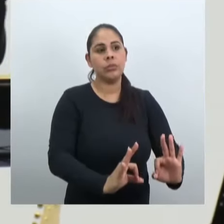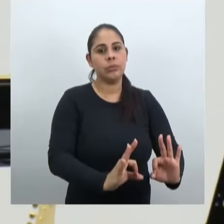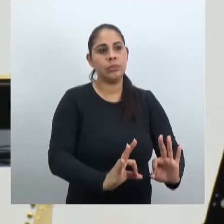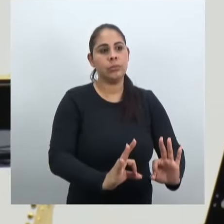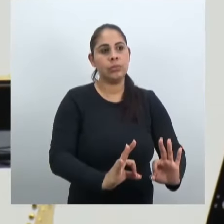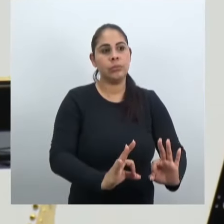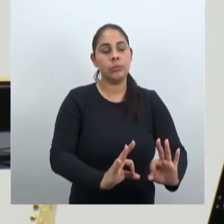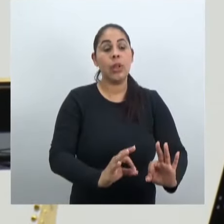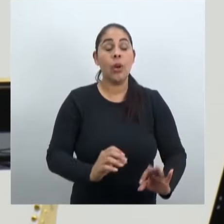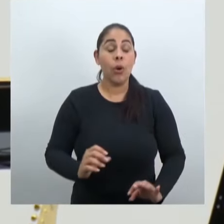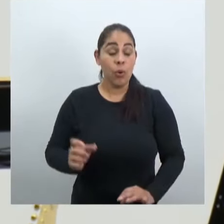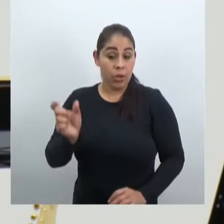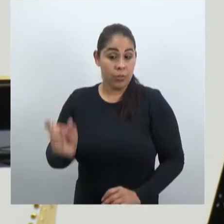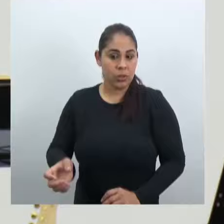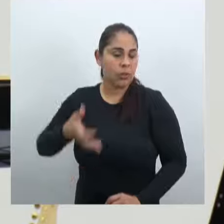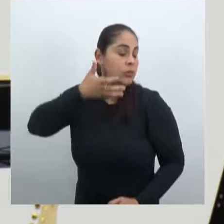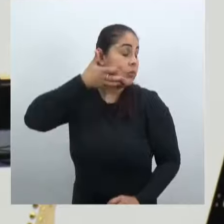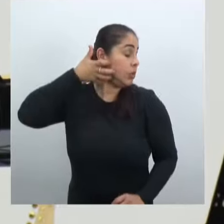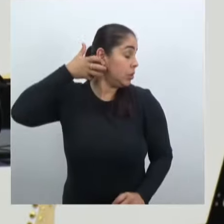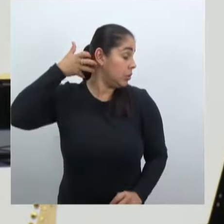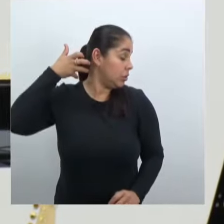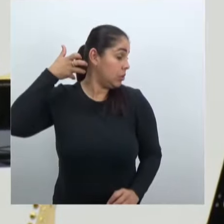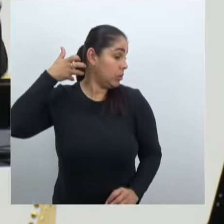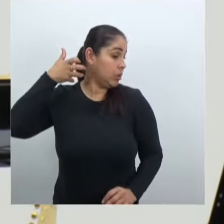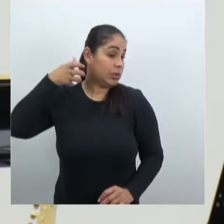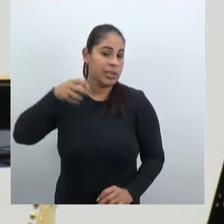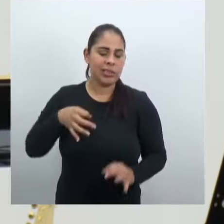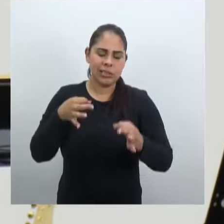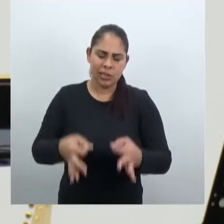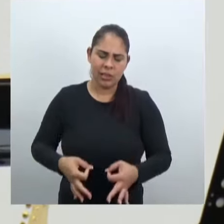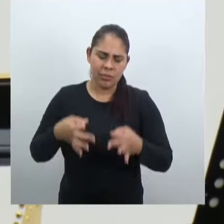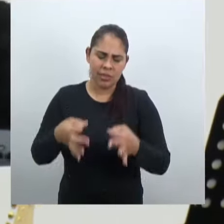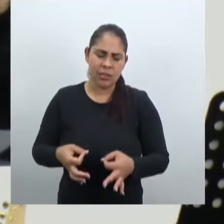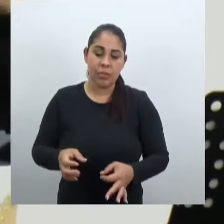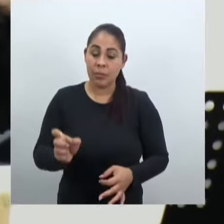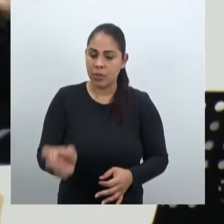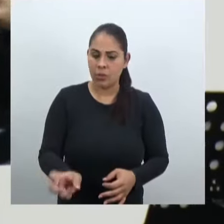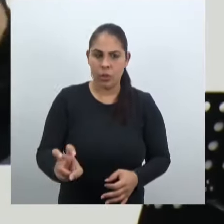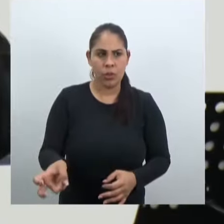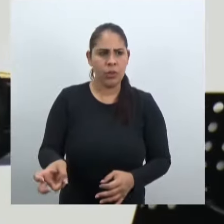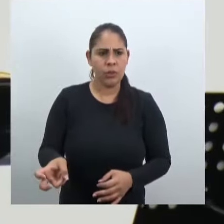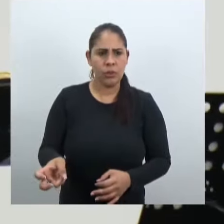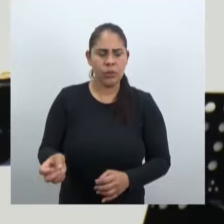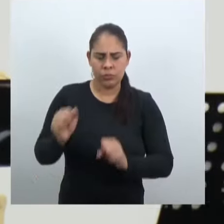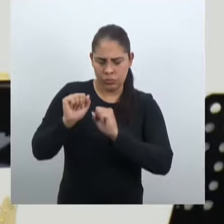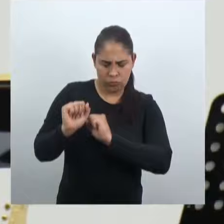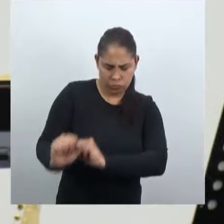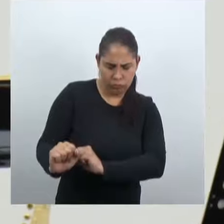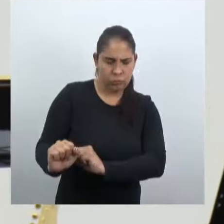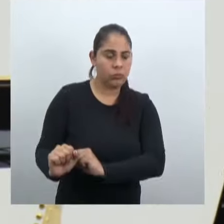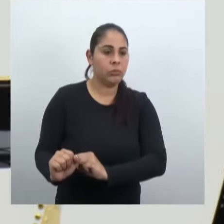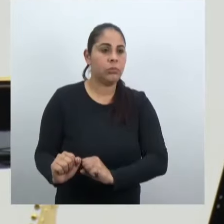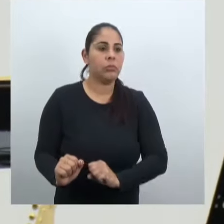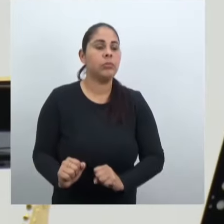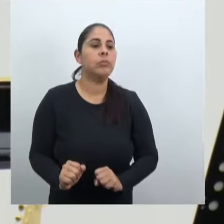Tú tienes que ser un poco de autoestima sana. Hace unos meses expliqué en una de las prédicas